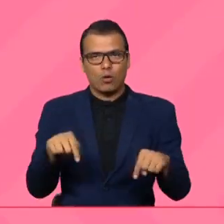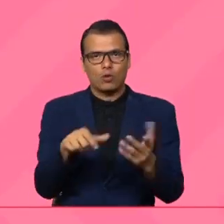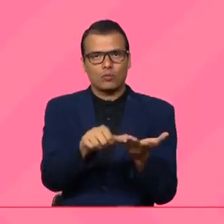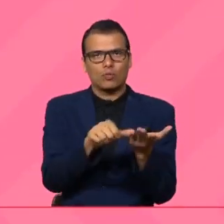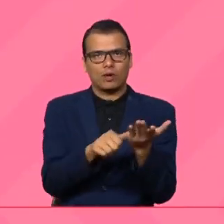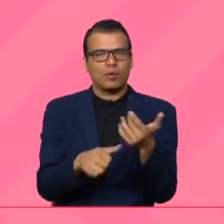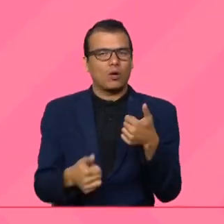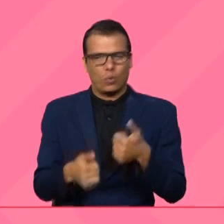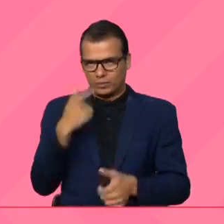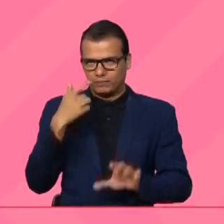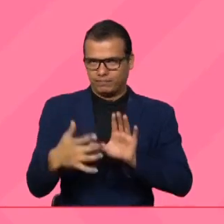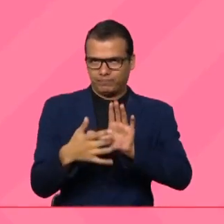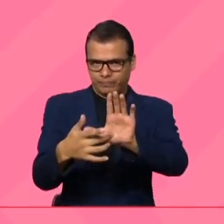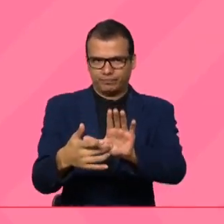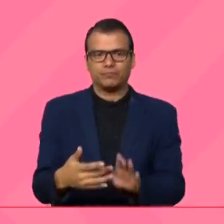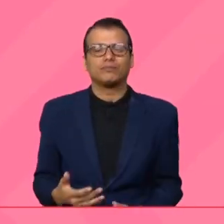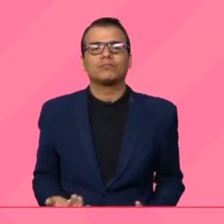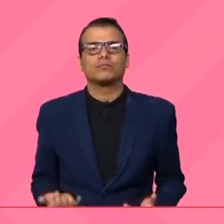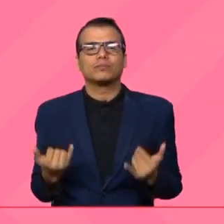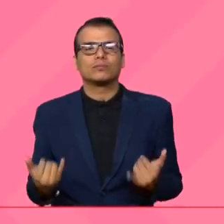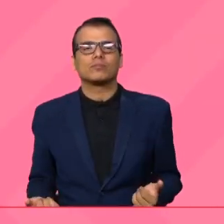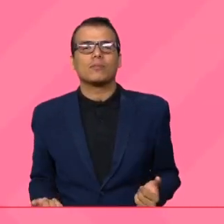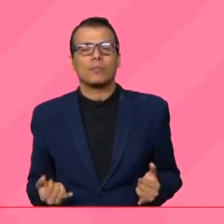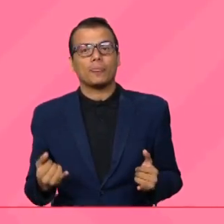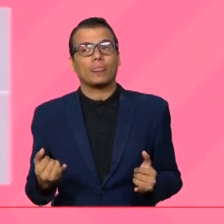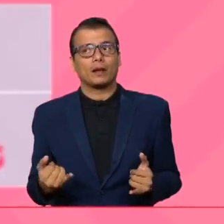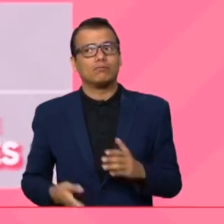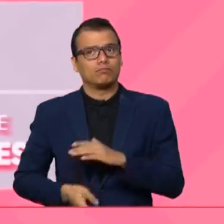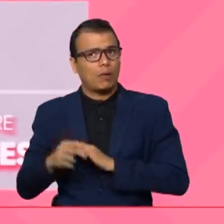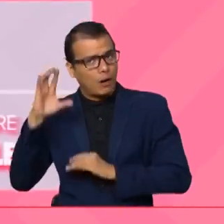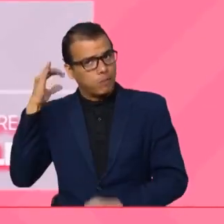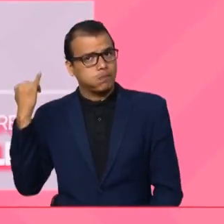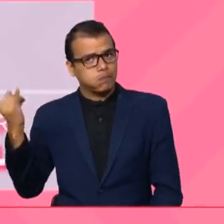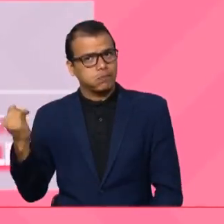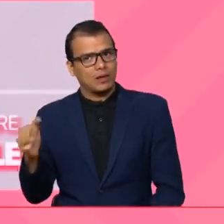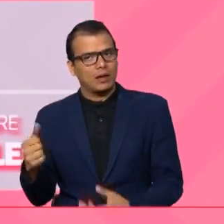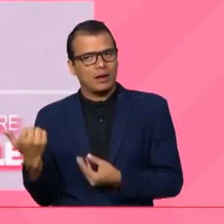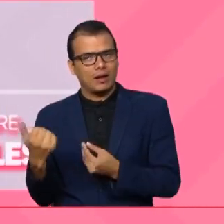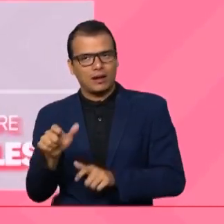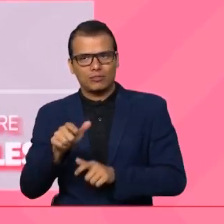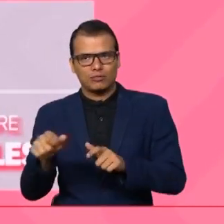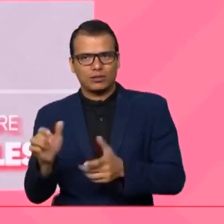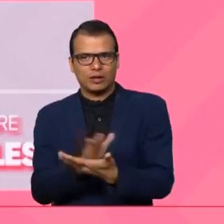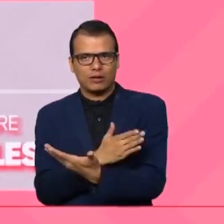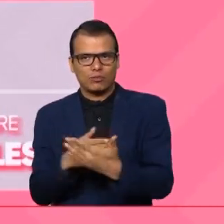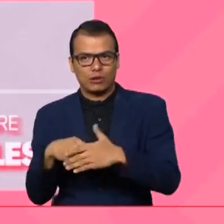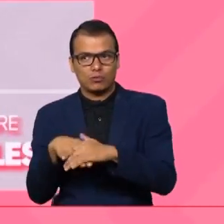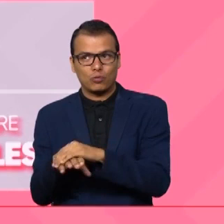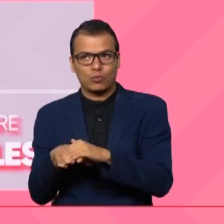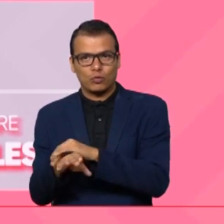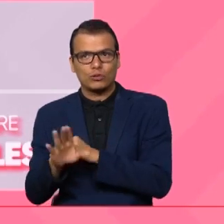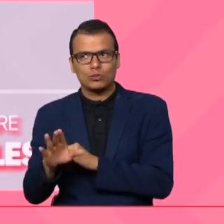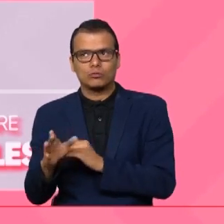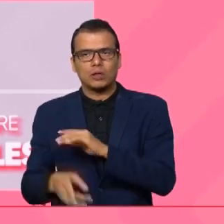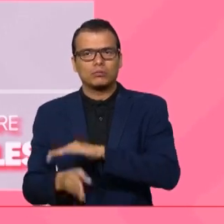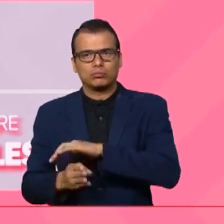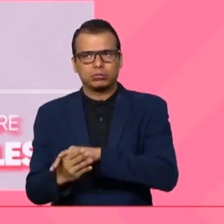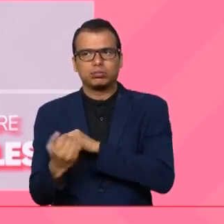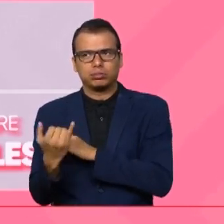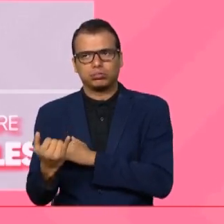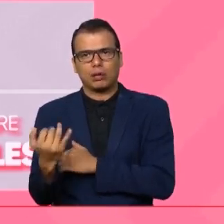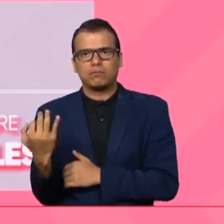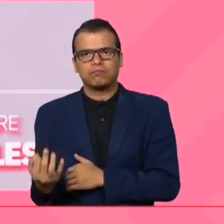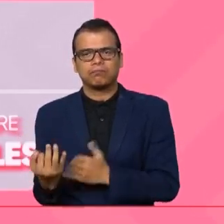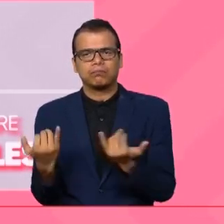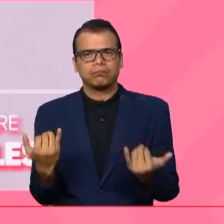Continúa la versión número 32 del encuentro de melómanos y coleccionistas en las canchas panamericanas. En esta oportunidad los asistentes podrán vivir